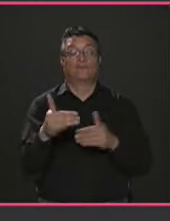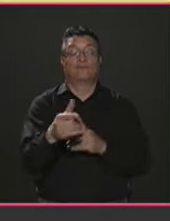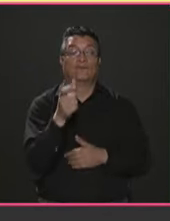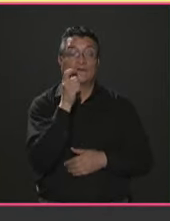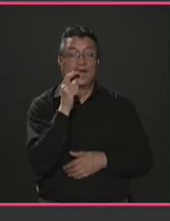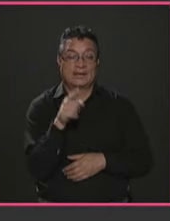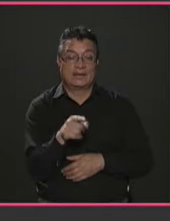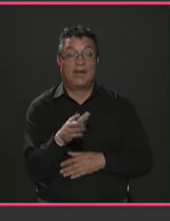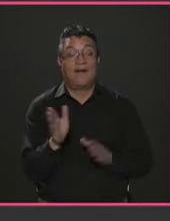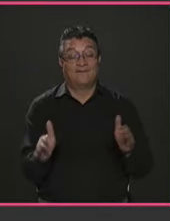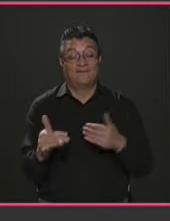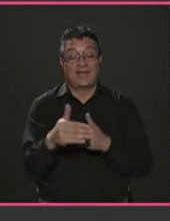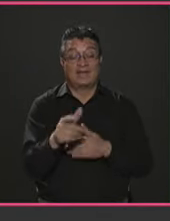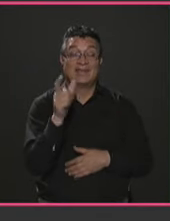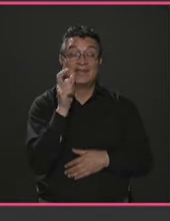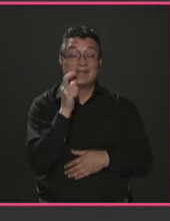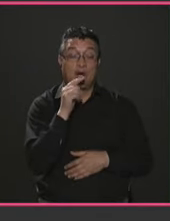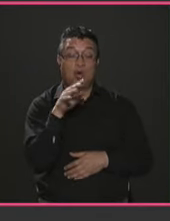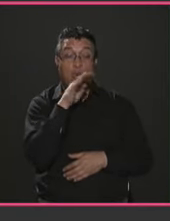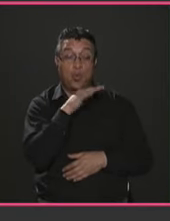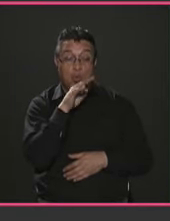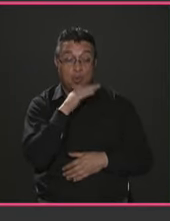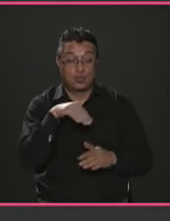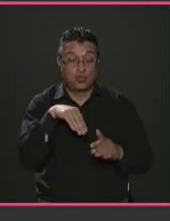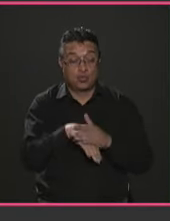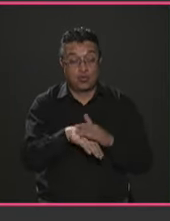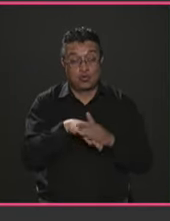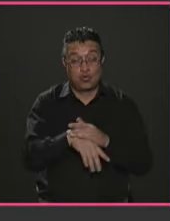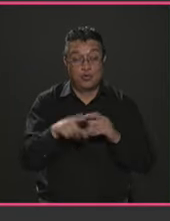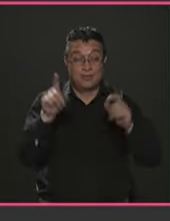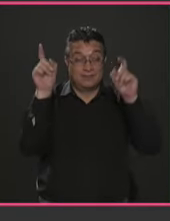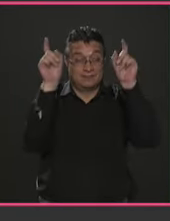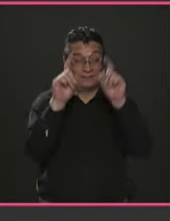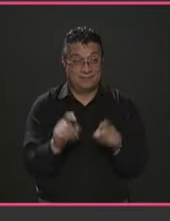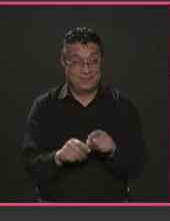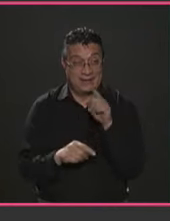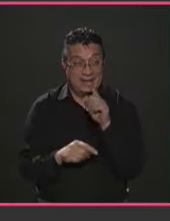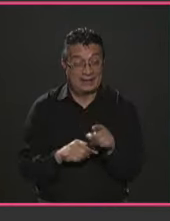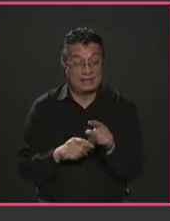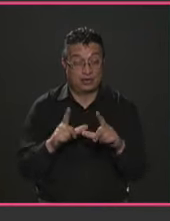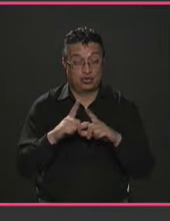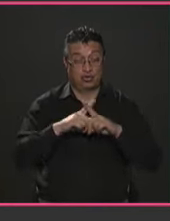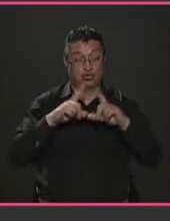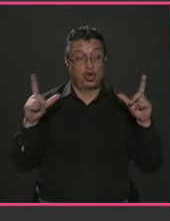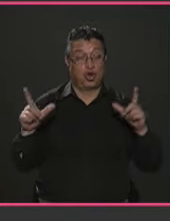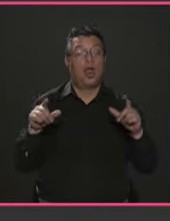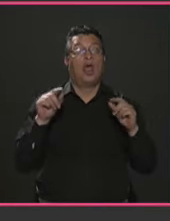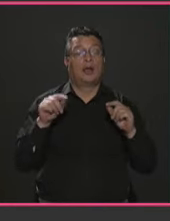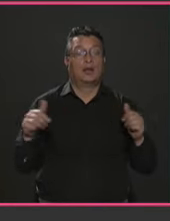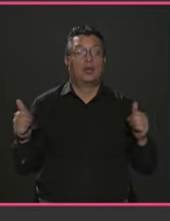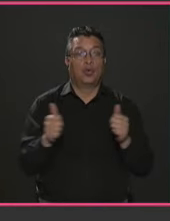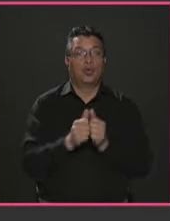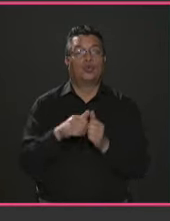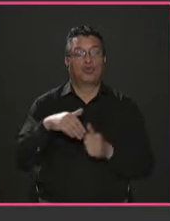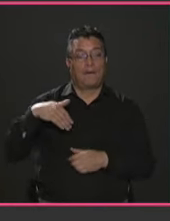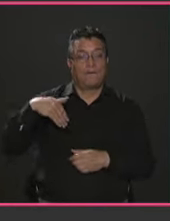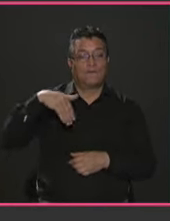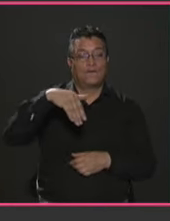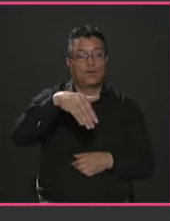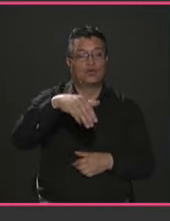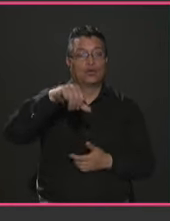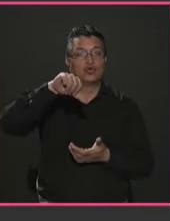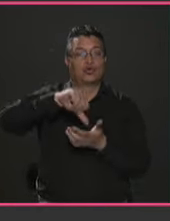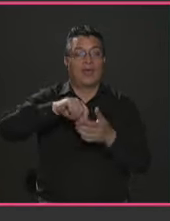baterías que se usan para almacenar esta energía de solar son las que venían de los buses de la ciudad